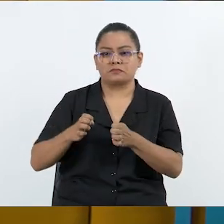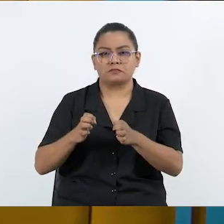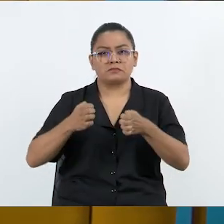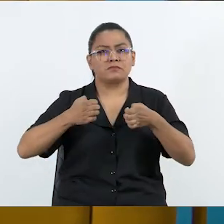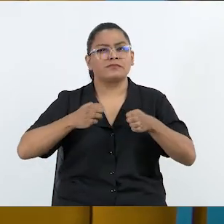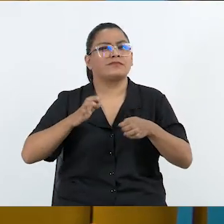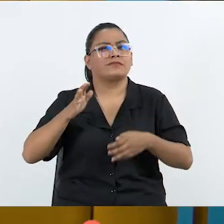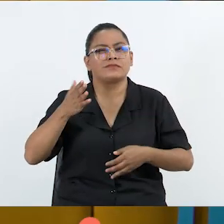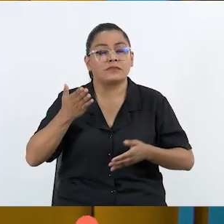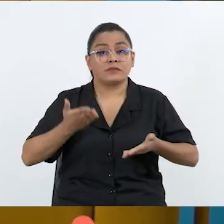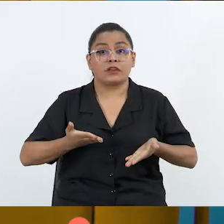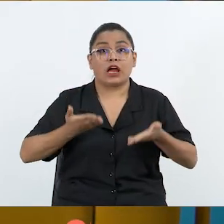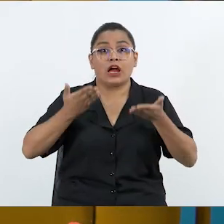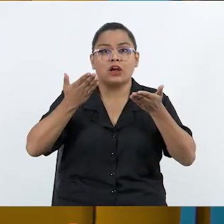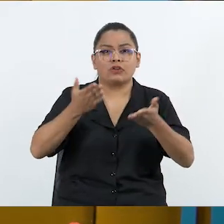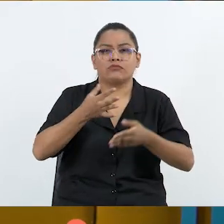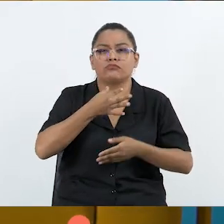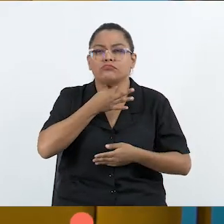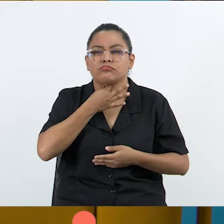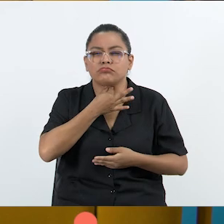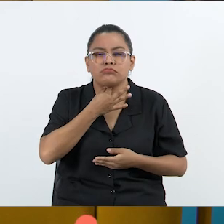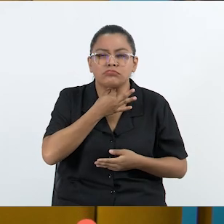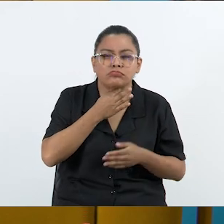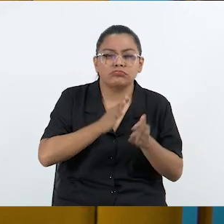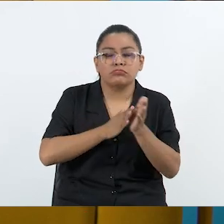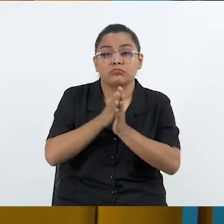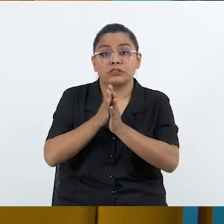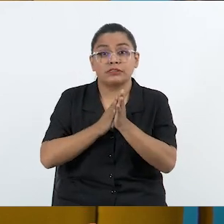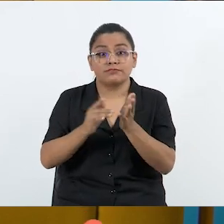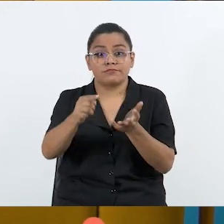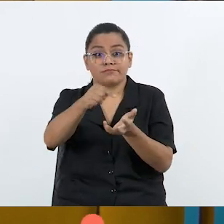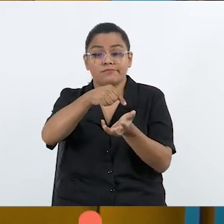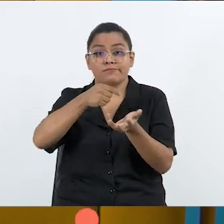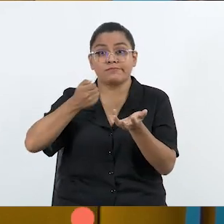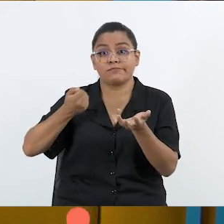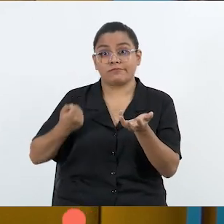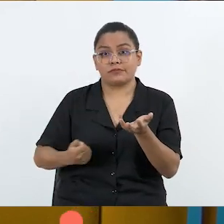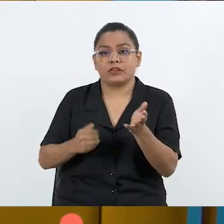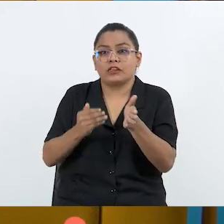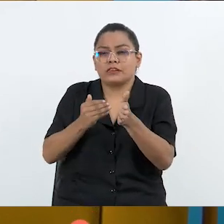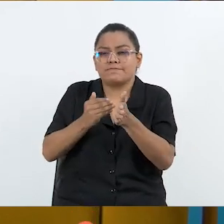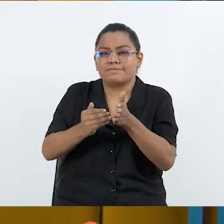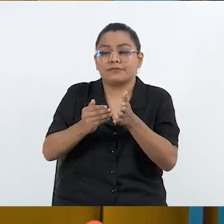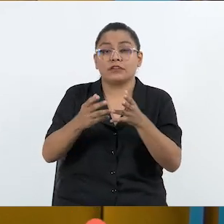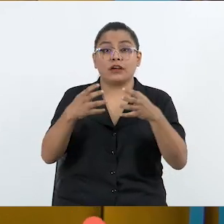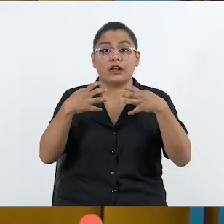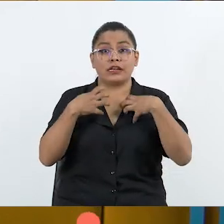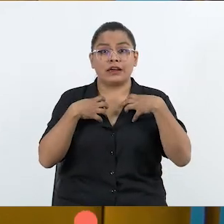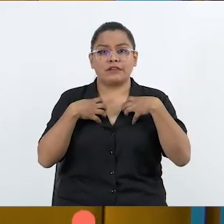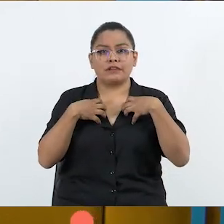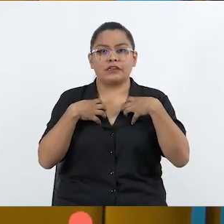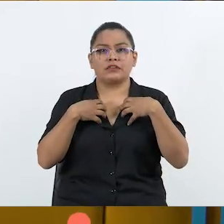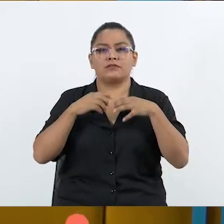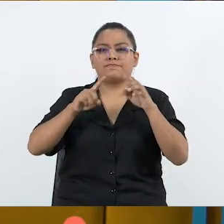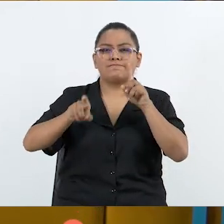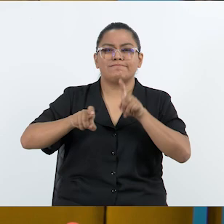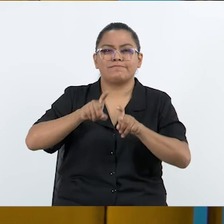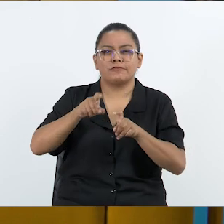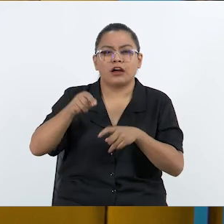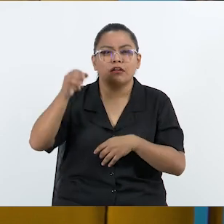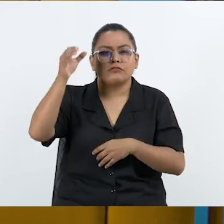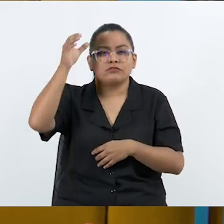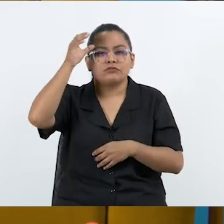Esta estrategia ayuda a impulsar la curiosidad o interés del estudiantado. Desde el comienzo de la vida,